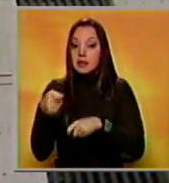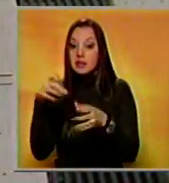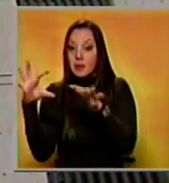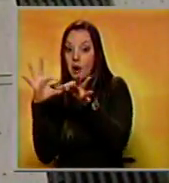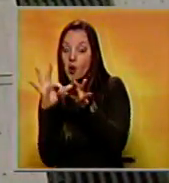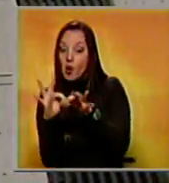para delinquir